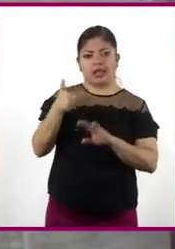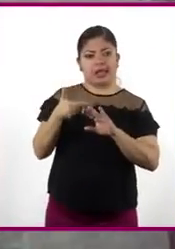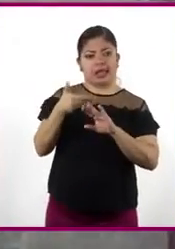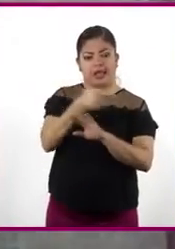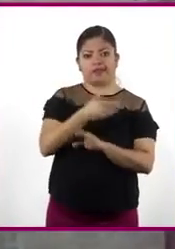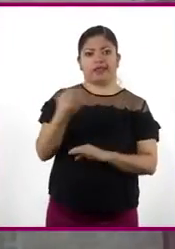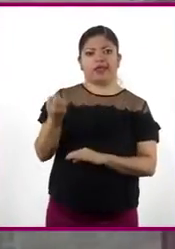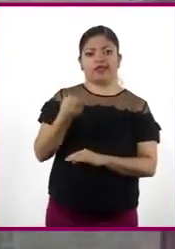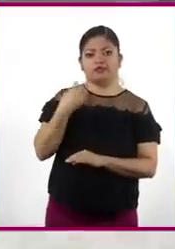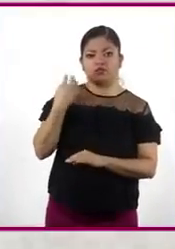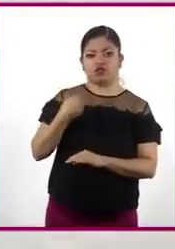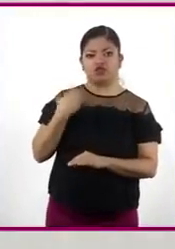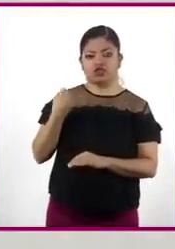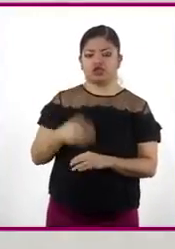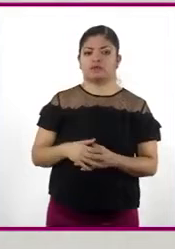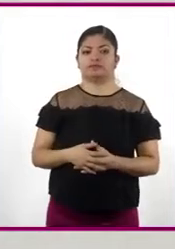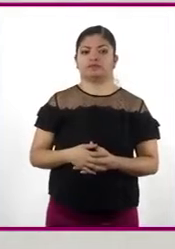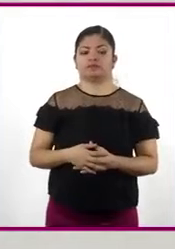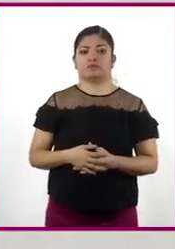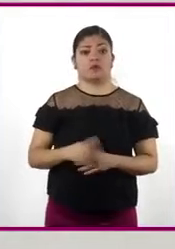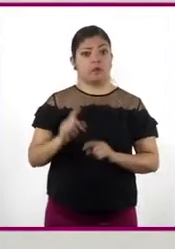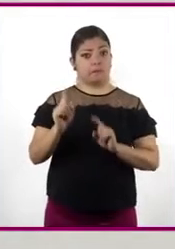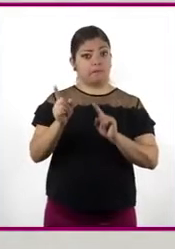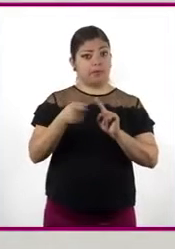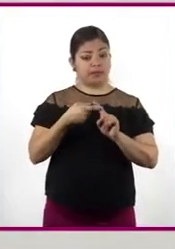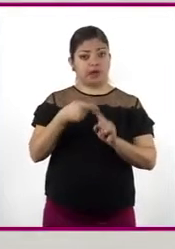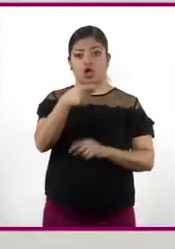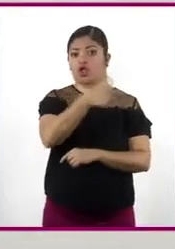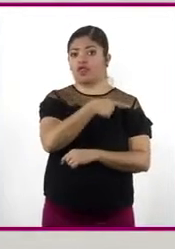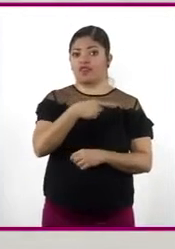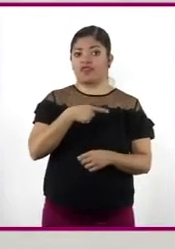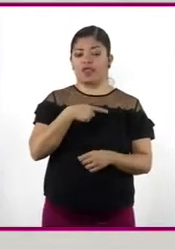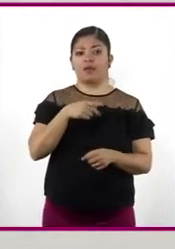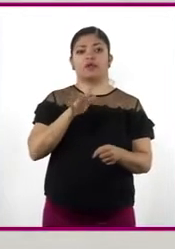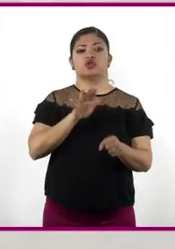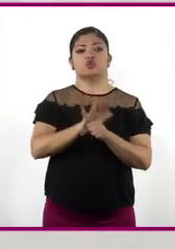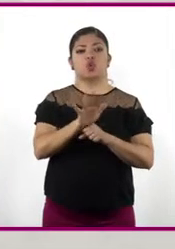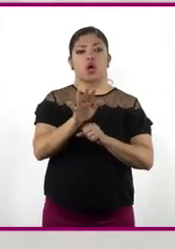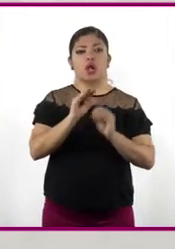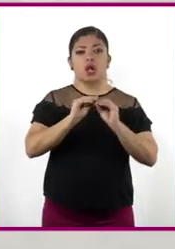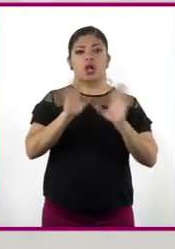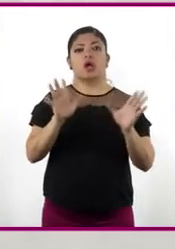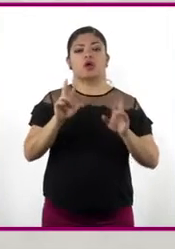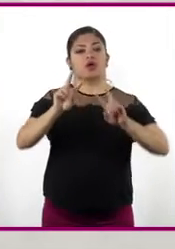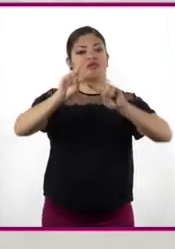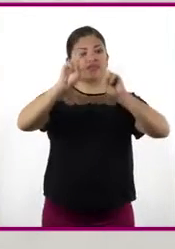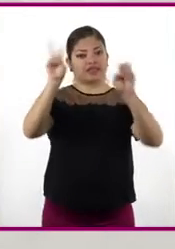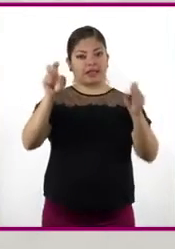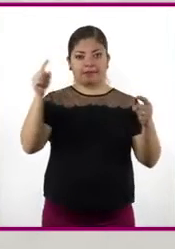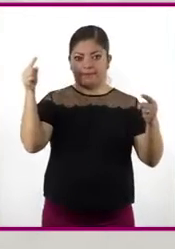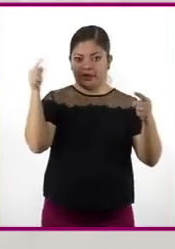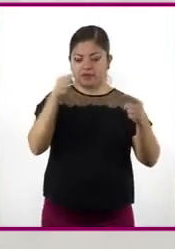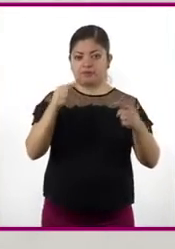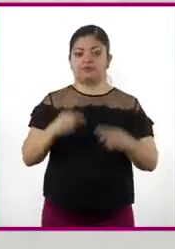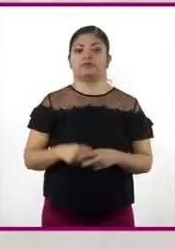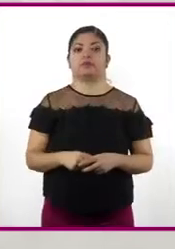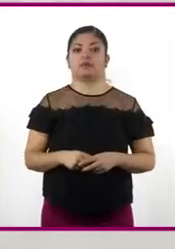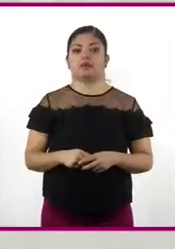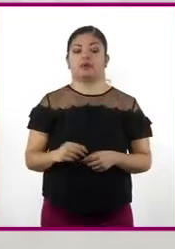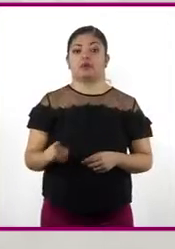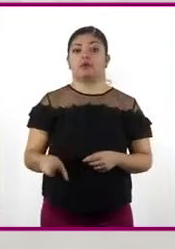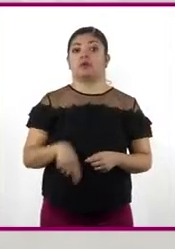una exposición oral. Lo primero es tener claro cuál es el tema sobre el que vamos a hablar y